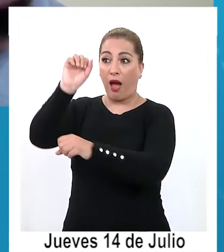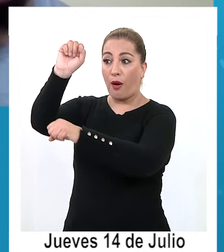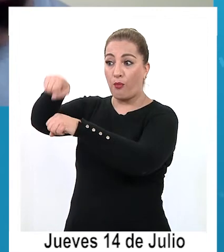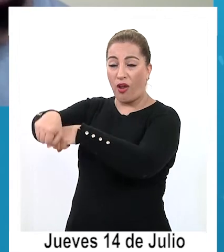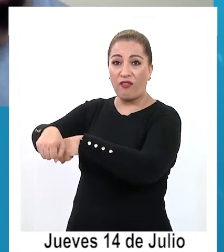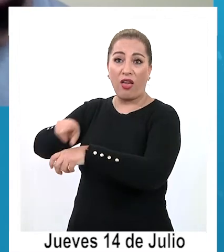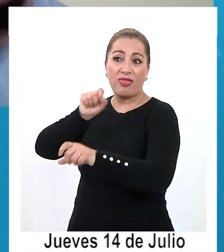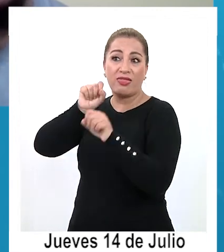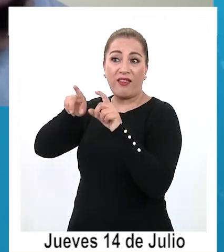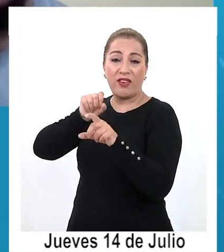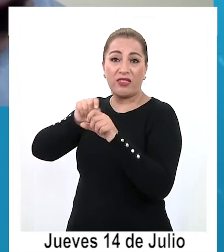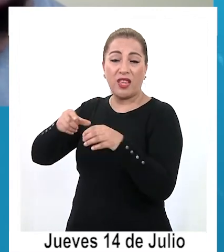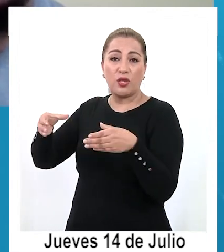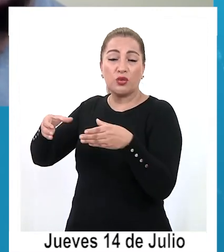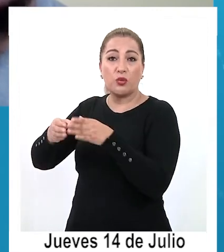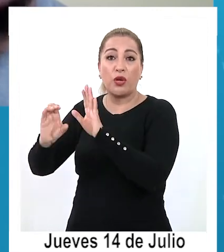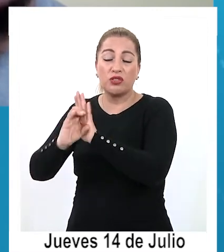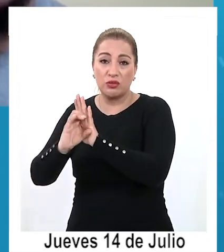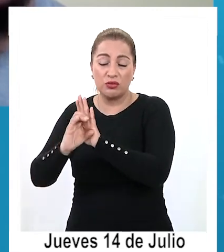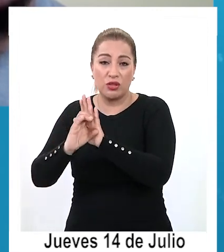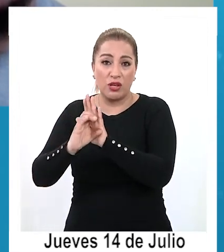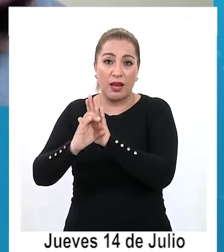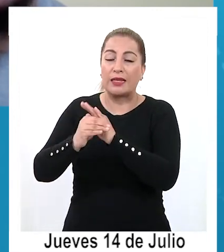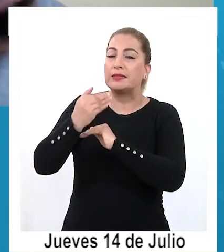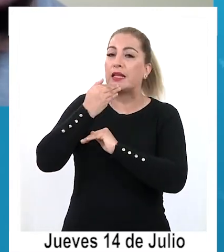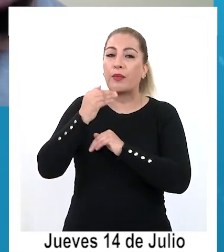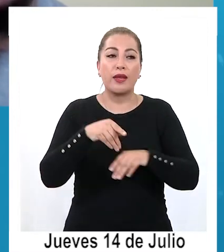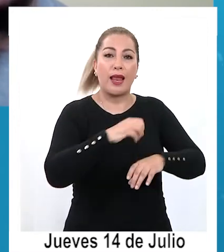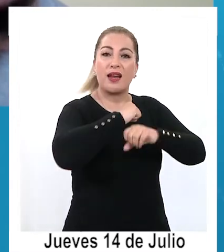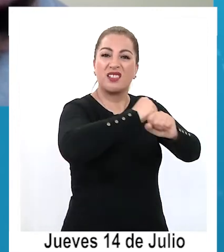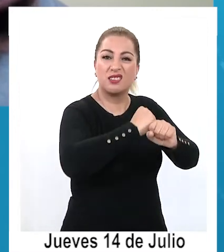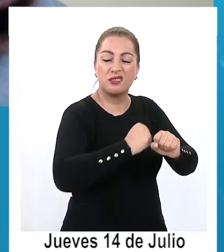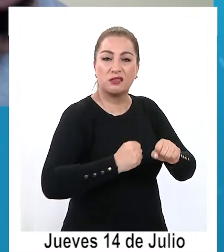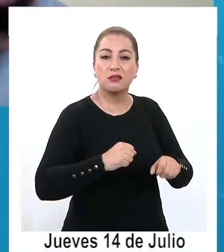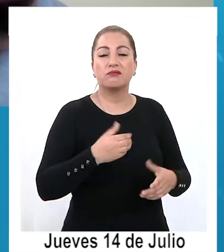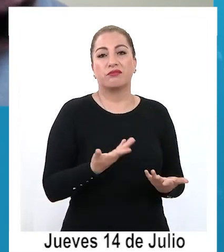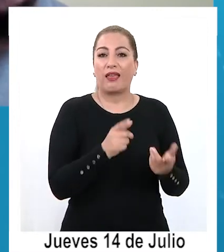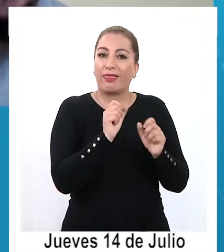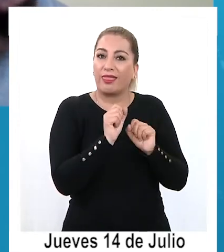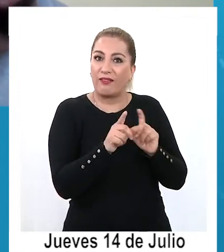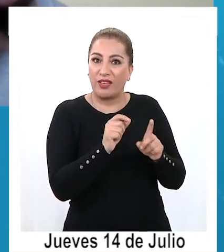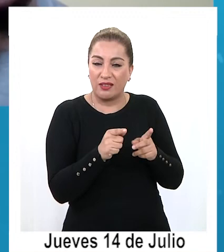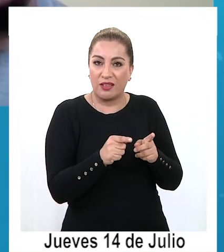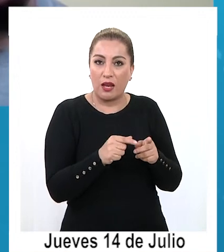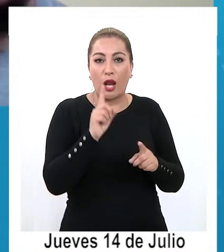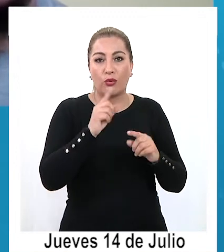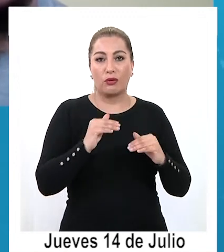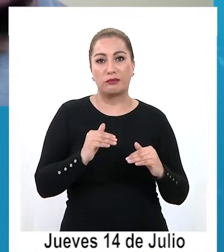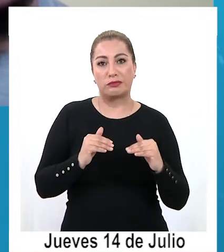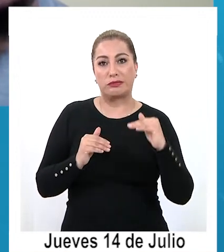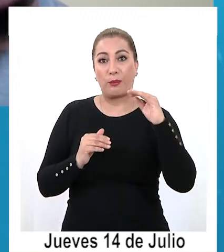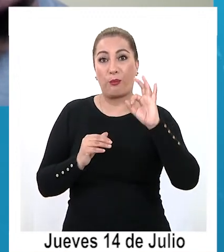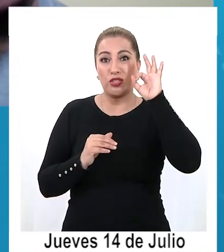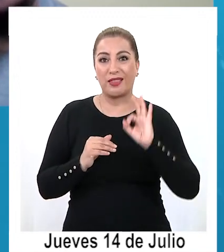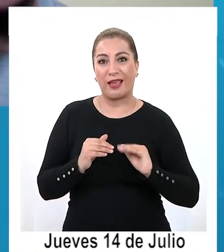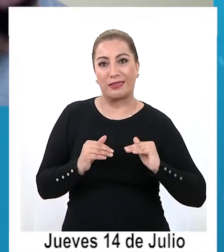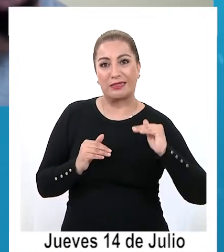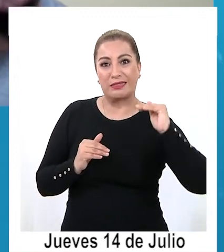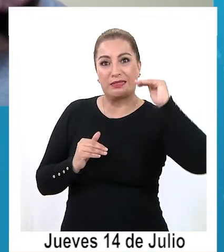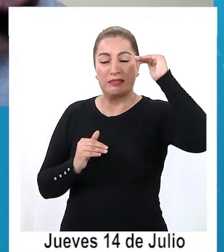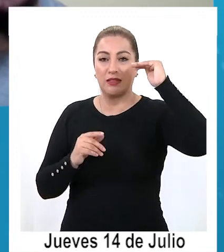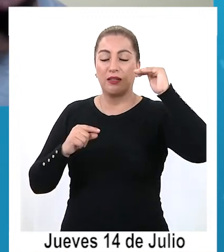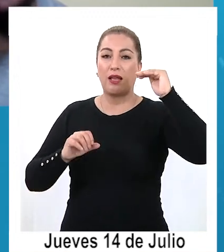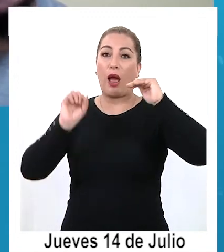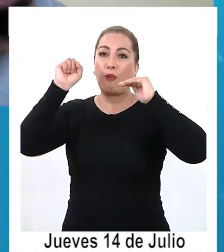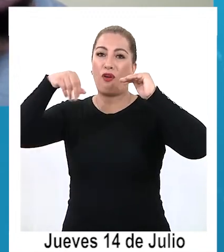que defender lo que hizo la convención, y por otro lado, el rechazo, que corre con esta ventaja, entre comillas, de que en las